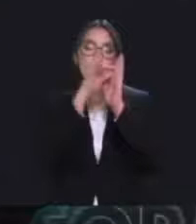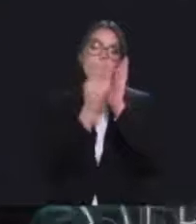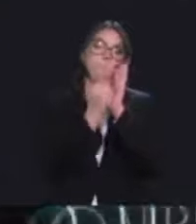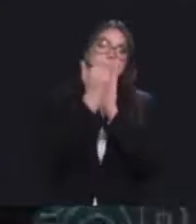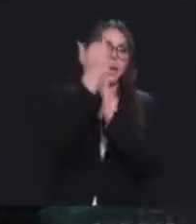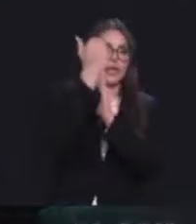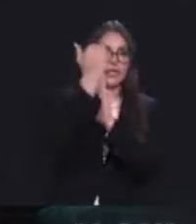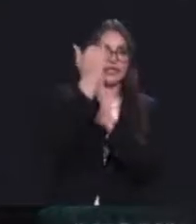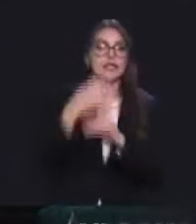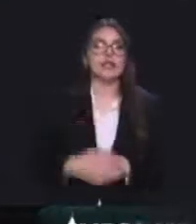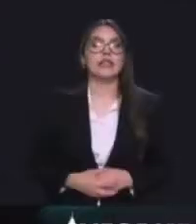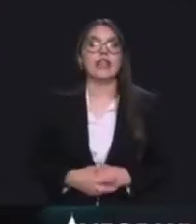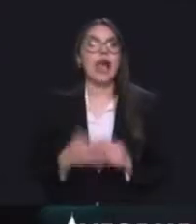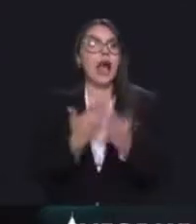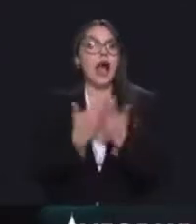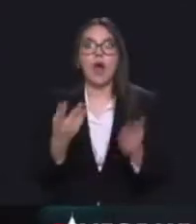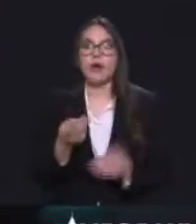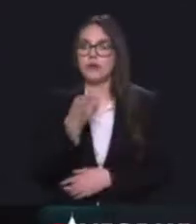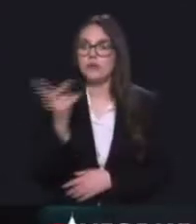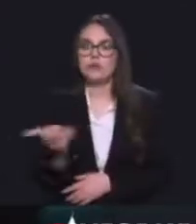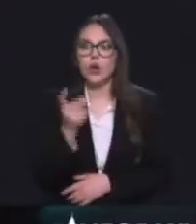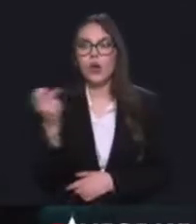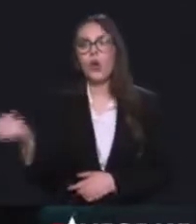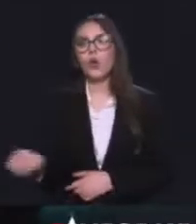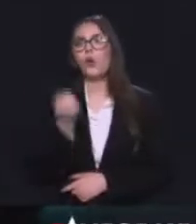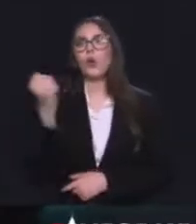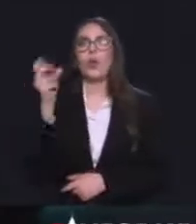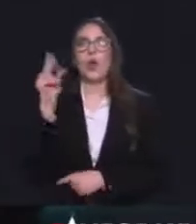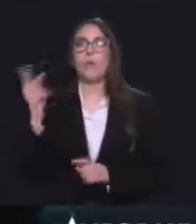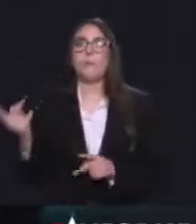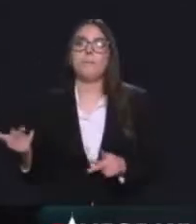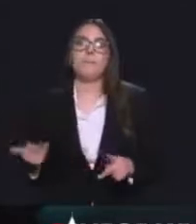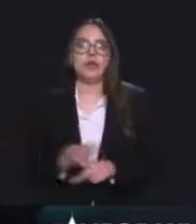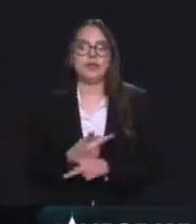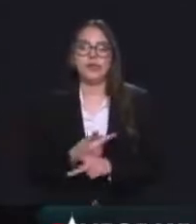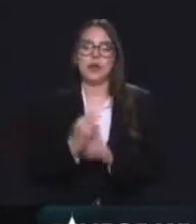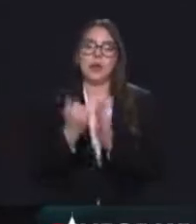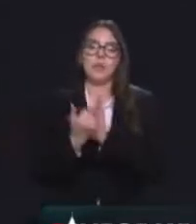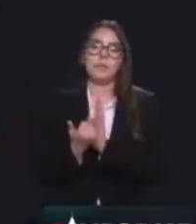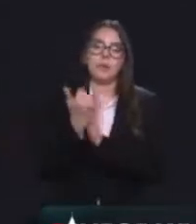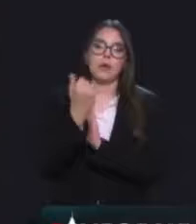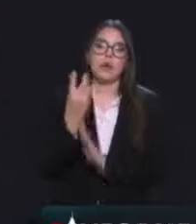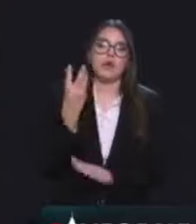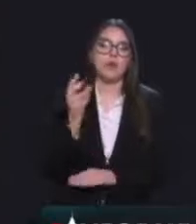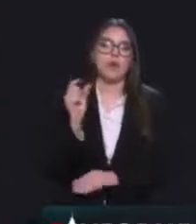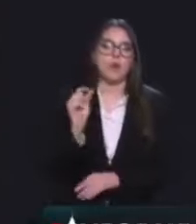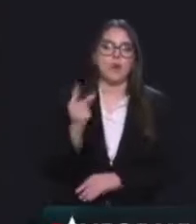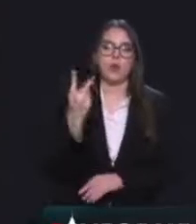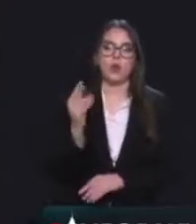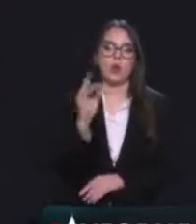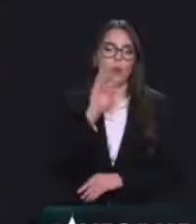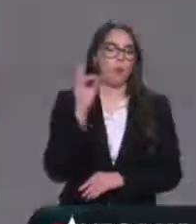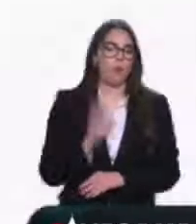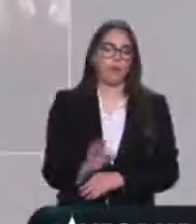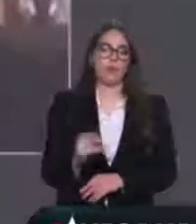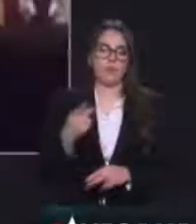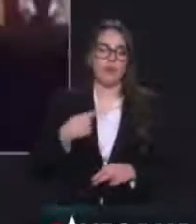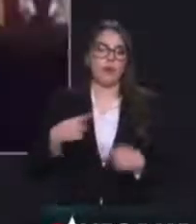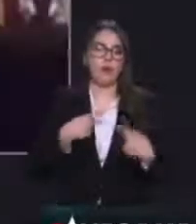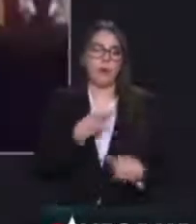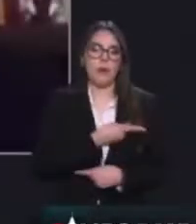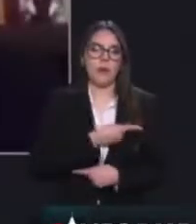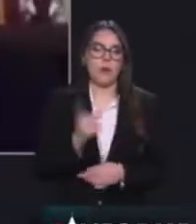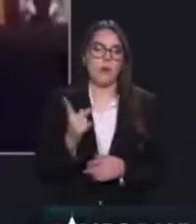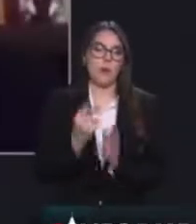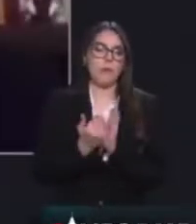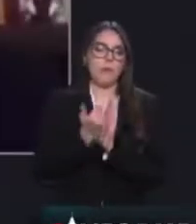Y afortunadamente eso no sucedió. O sea, la pobreza extrema solamente se incrementó en 3.2 puntos porcentuales, lo cual, pues digamos que